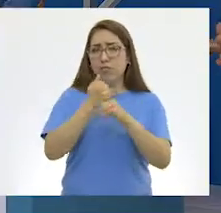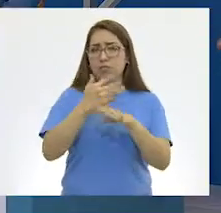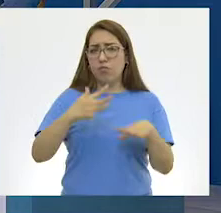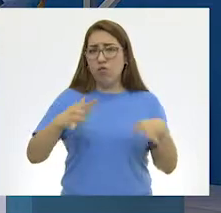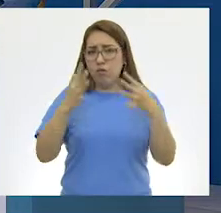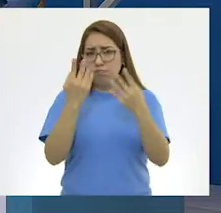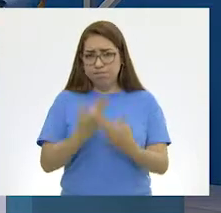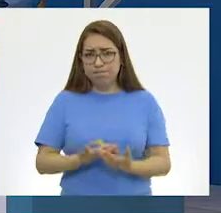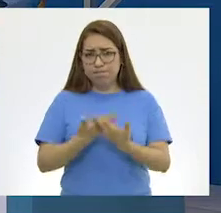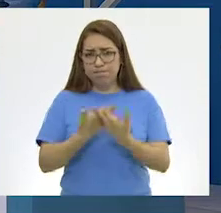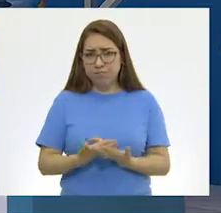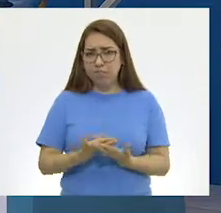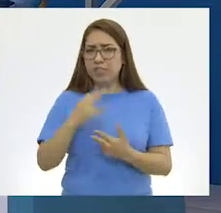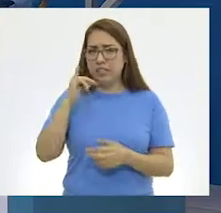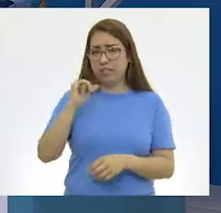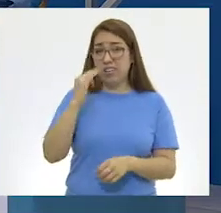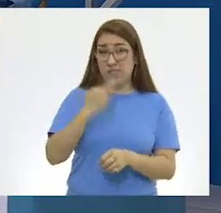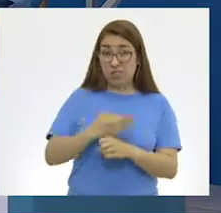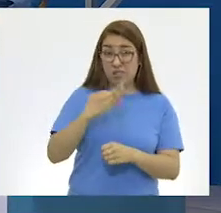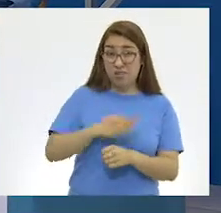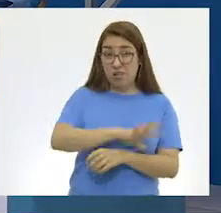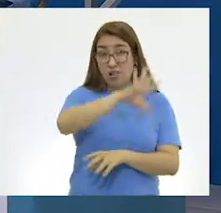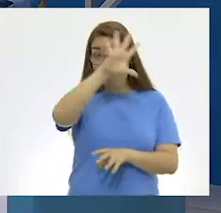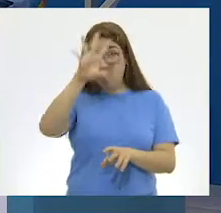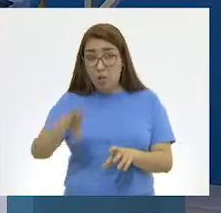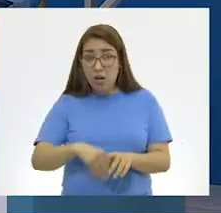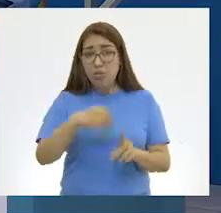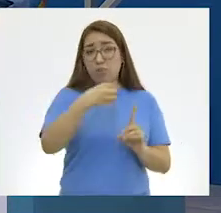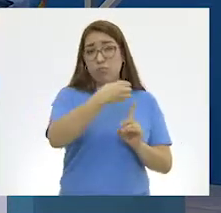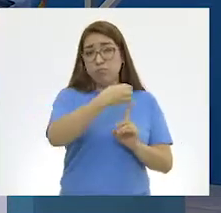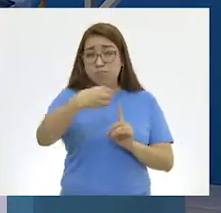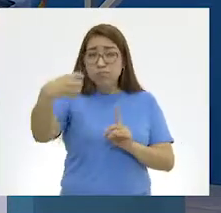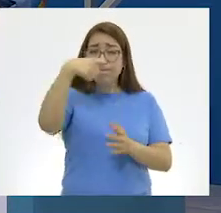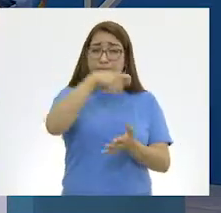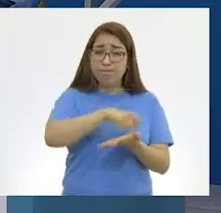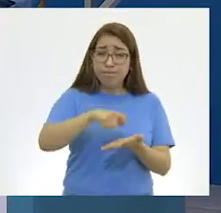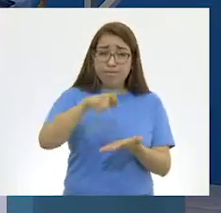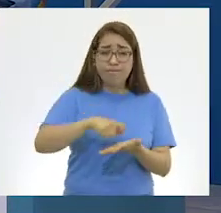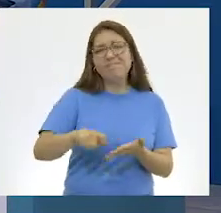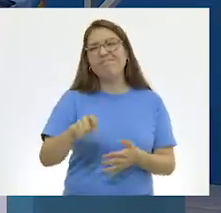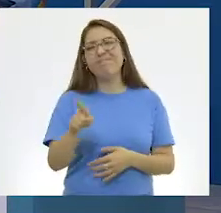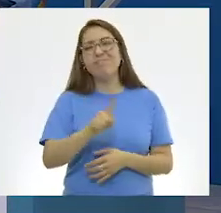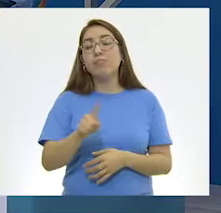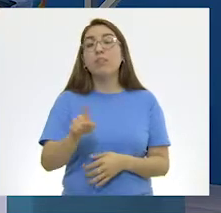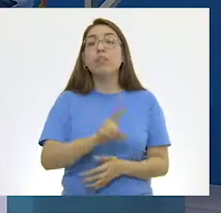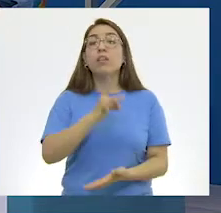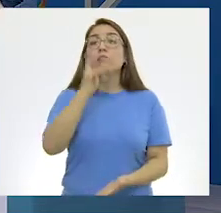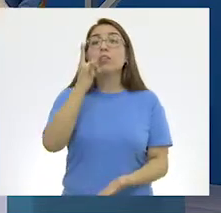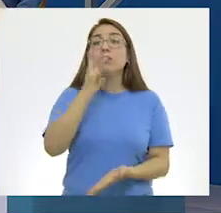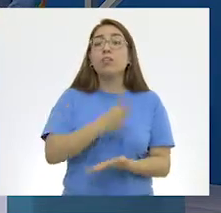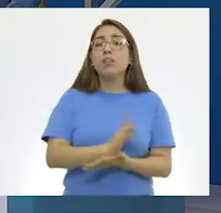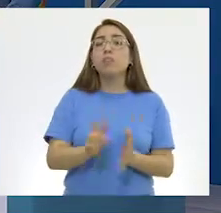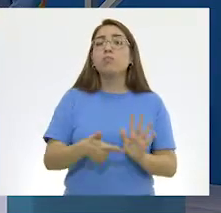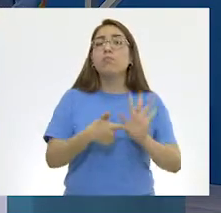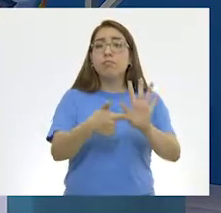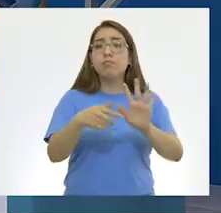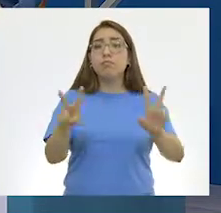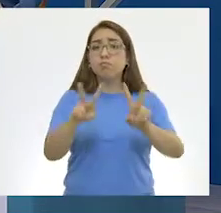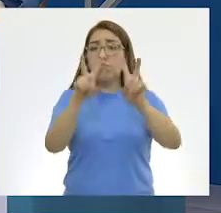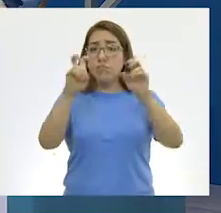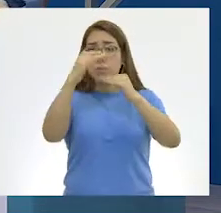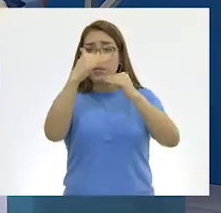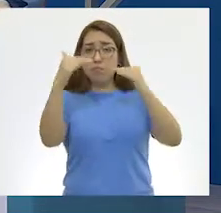tiene caso que hagamos todos los apartados, ¿verdad? Solo me gustaría mostrarles un poco al subtema de la polinización. ¿Les